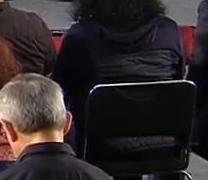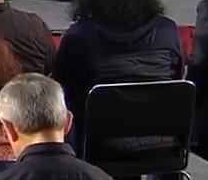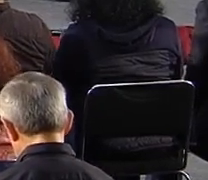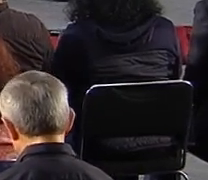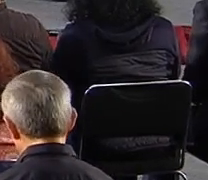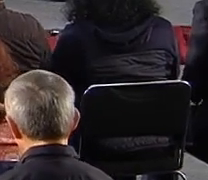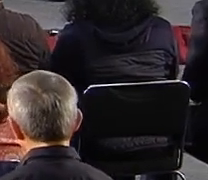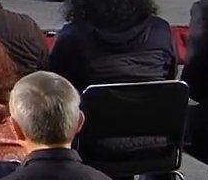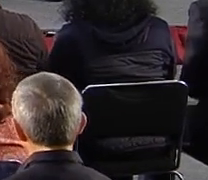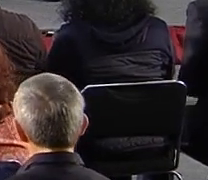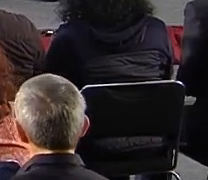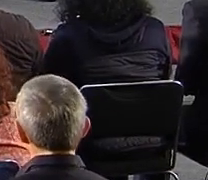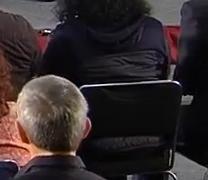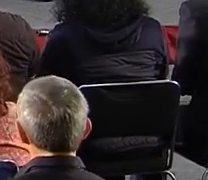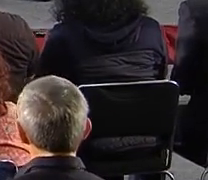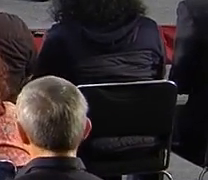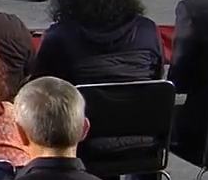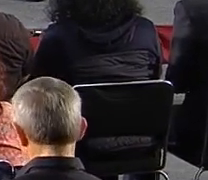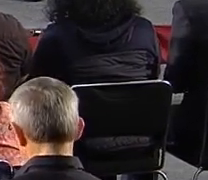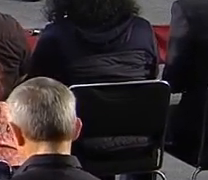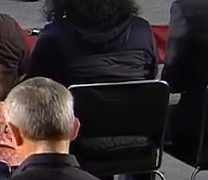una especie de